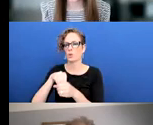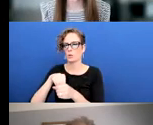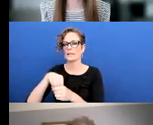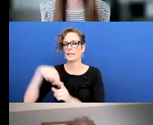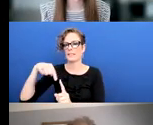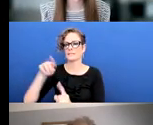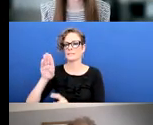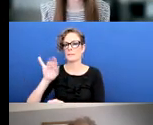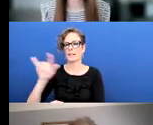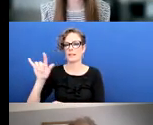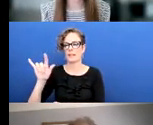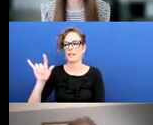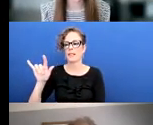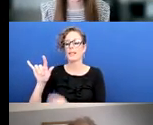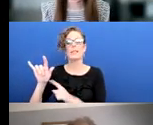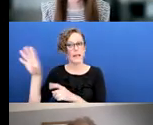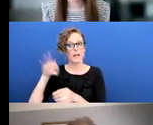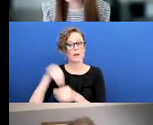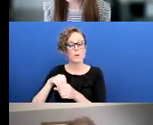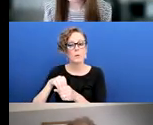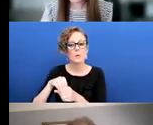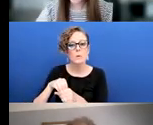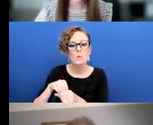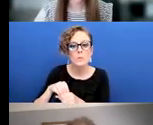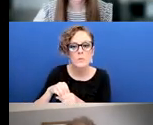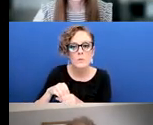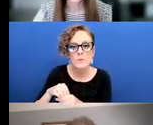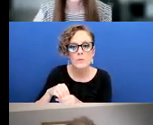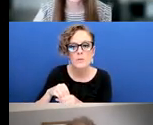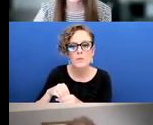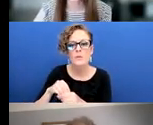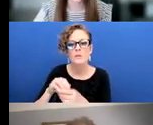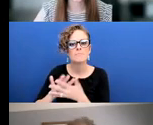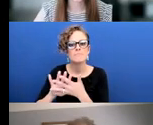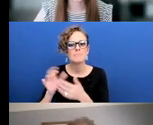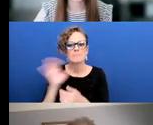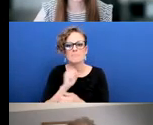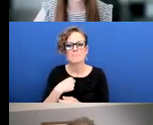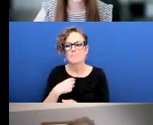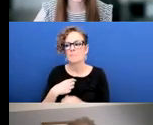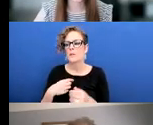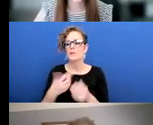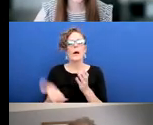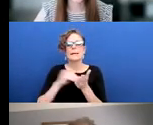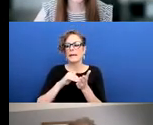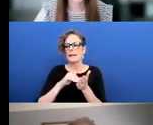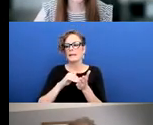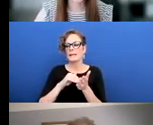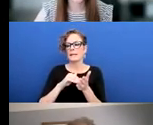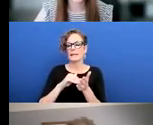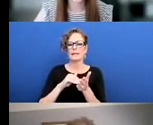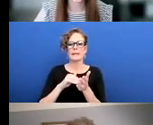emergencia temporal. that's just want this to be